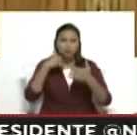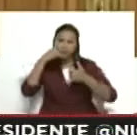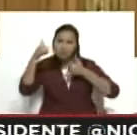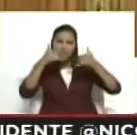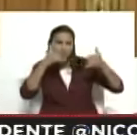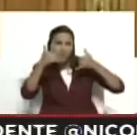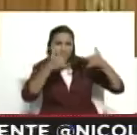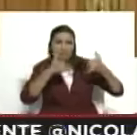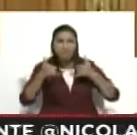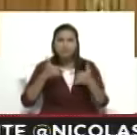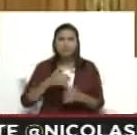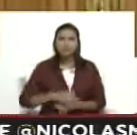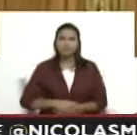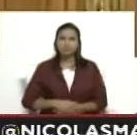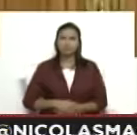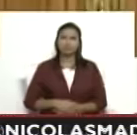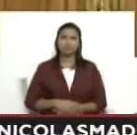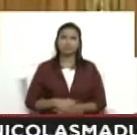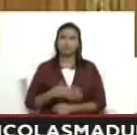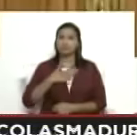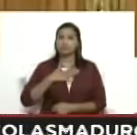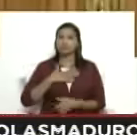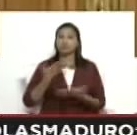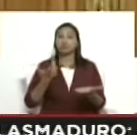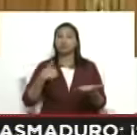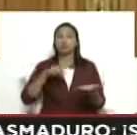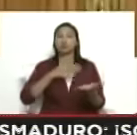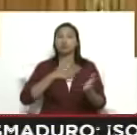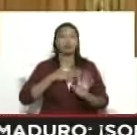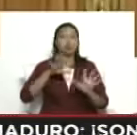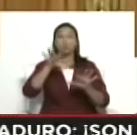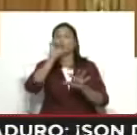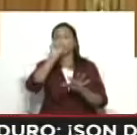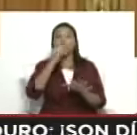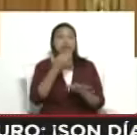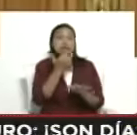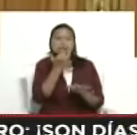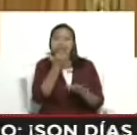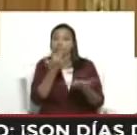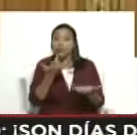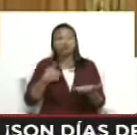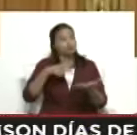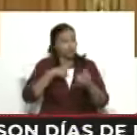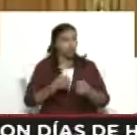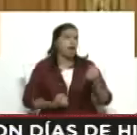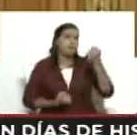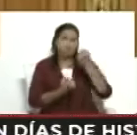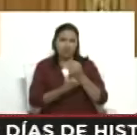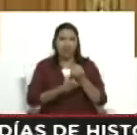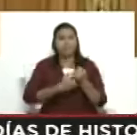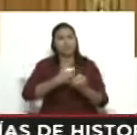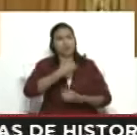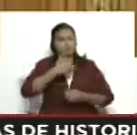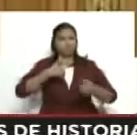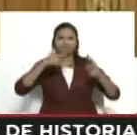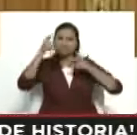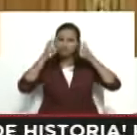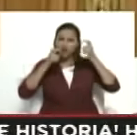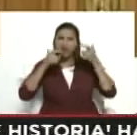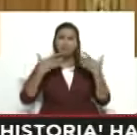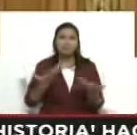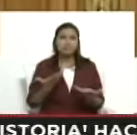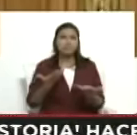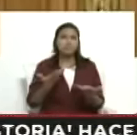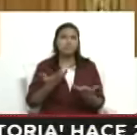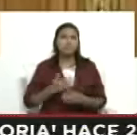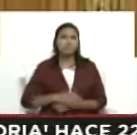Me dice, mire, aquí nosotros no entendemos, nosotros estamos con el comandante. Pero aquí el general Baduel se volteó,